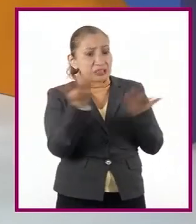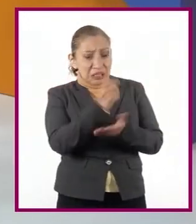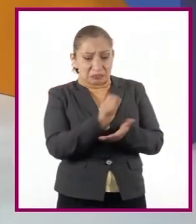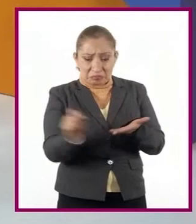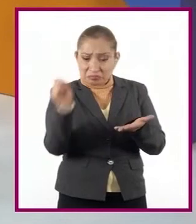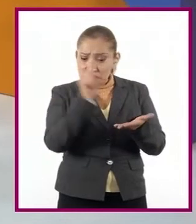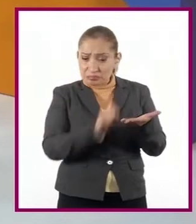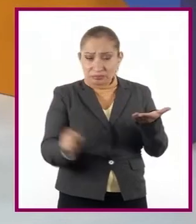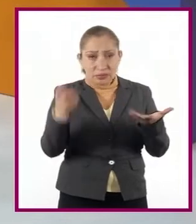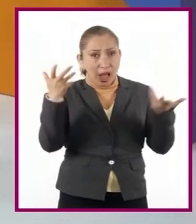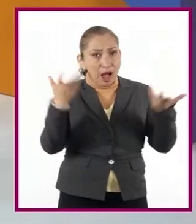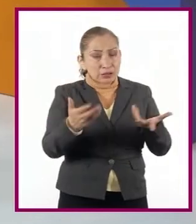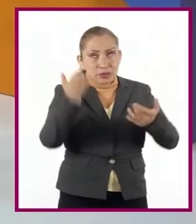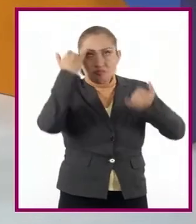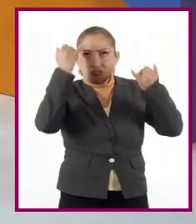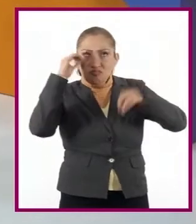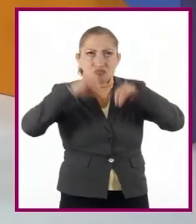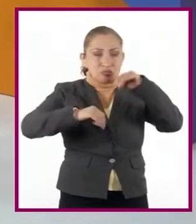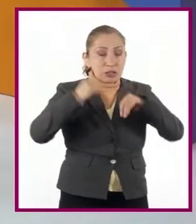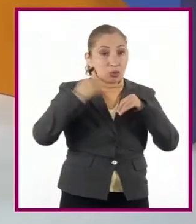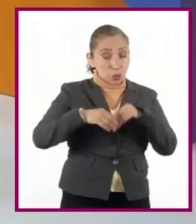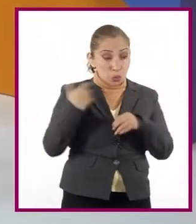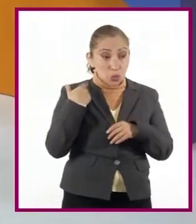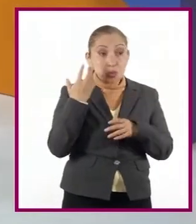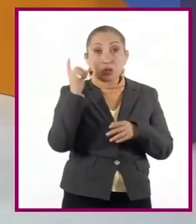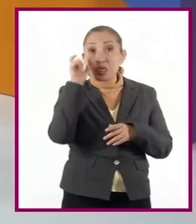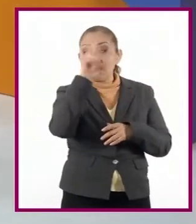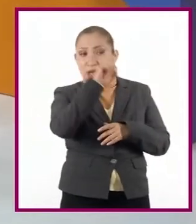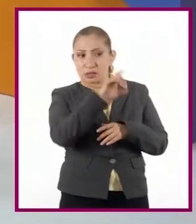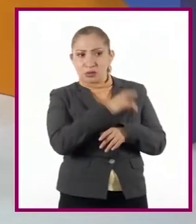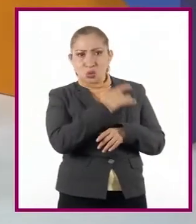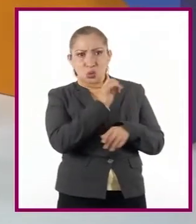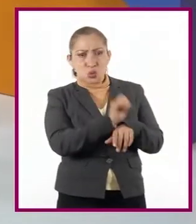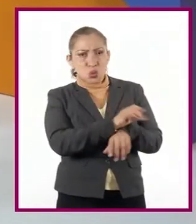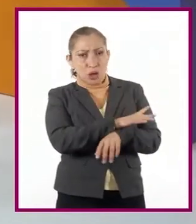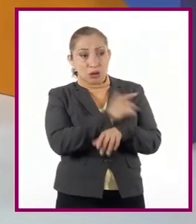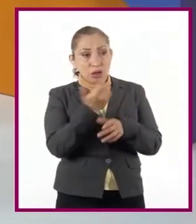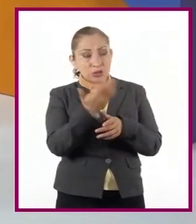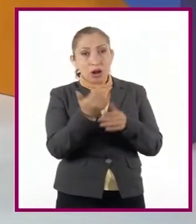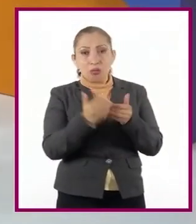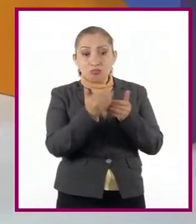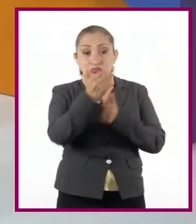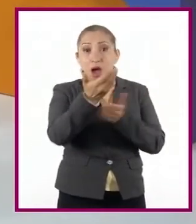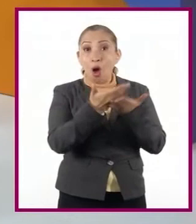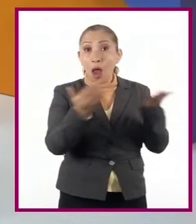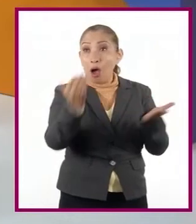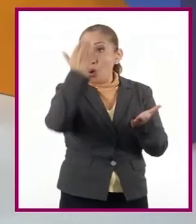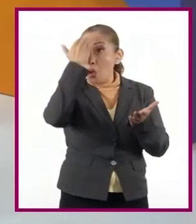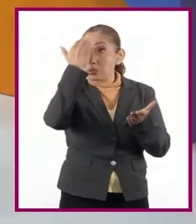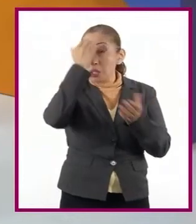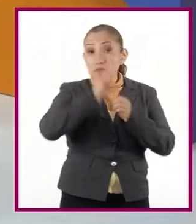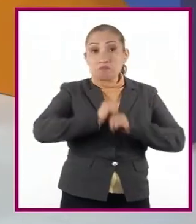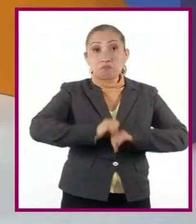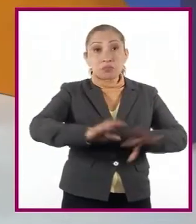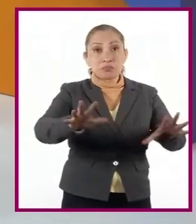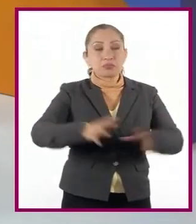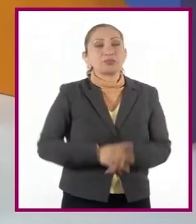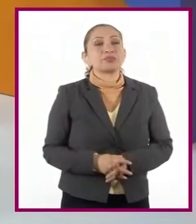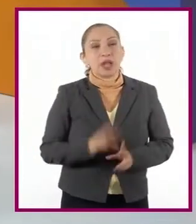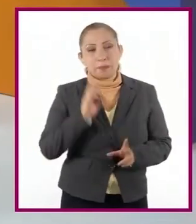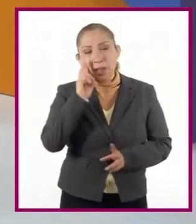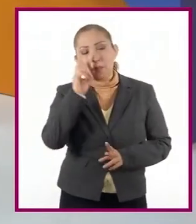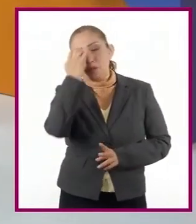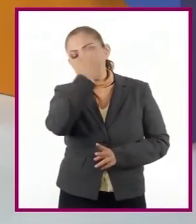literaria desarrolló creaciones arriesgadas y sensibles que la hicieron trascender. Continuemos analizando